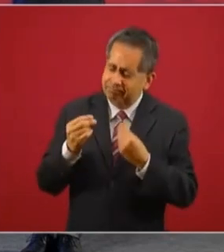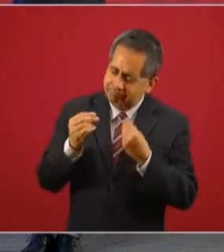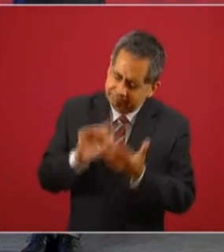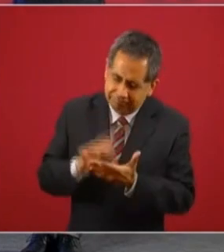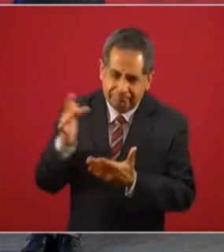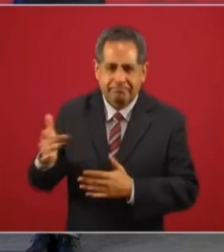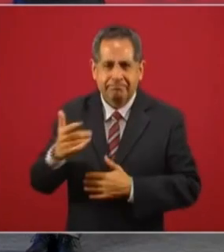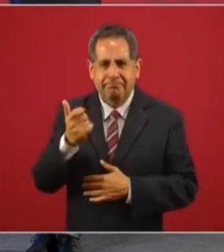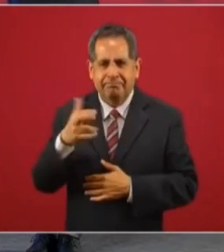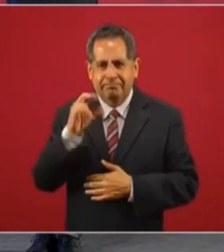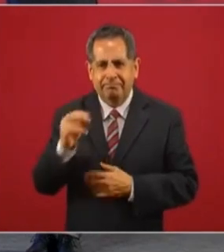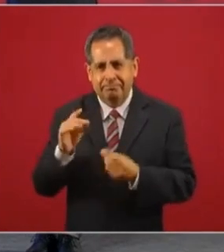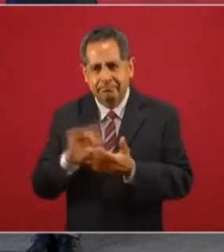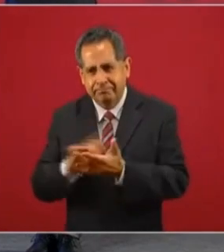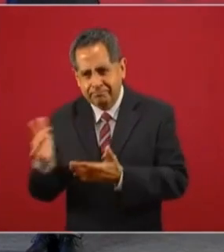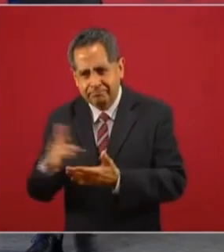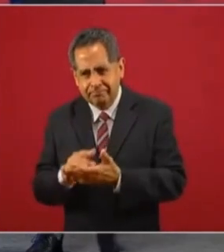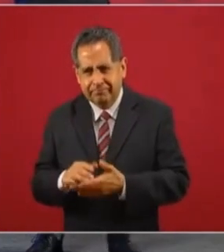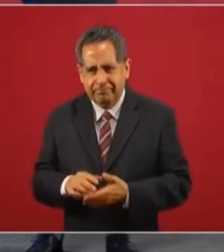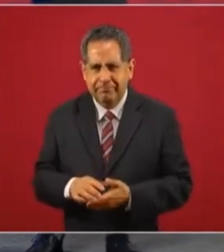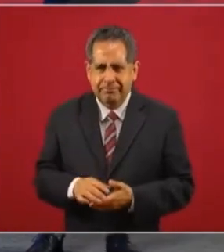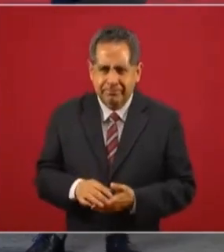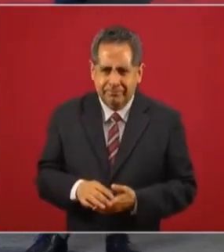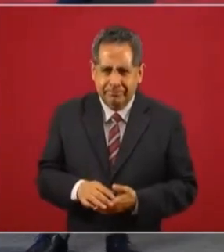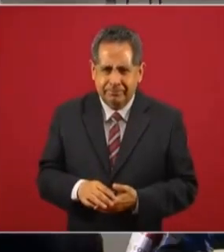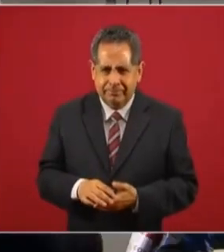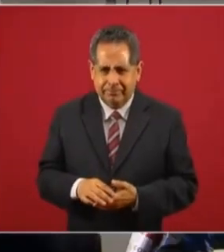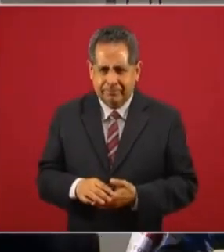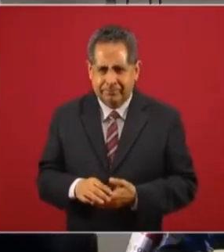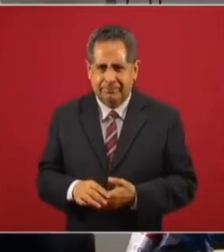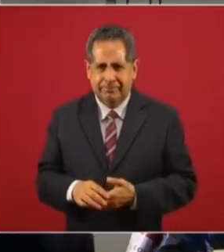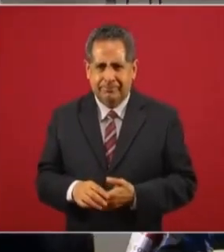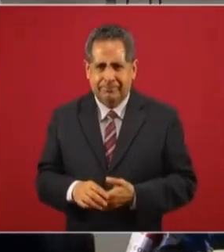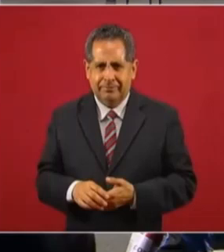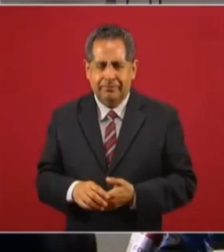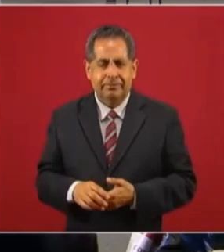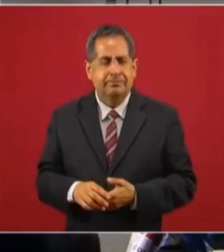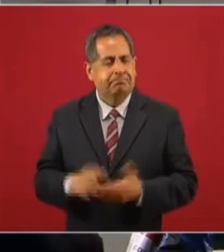Gerardo Rosas Ortega. Gracias, muy amables.